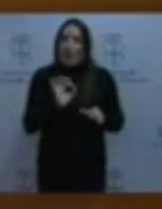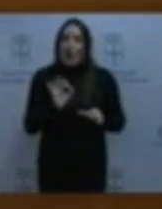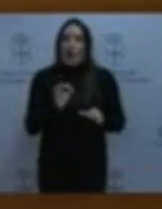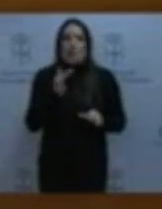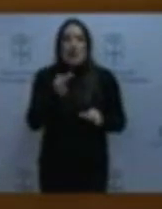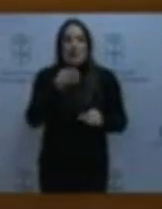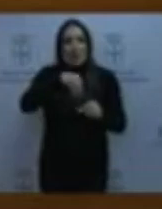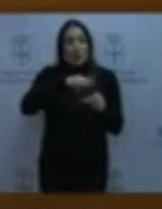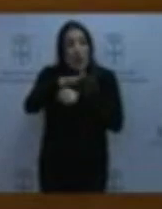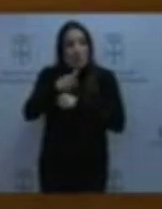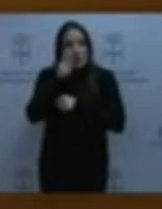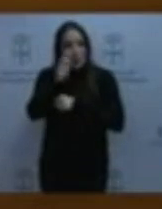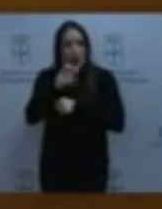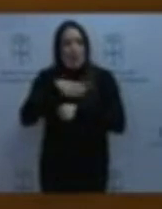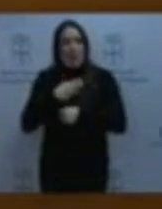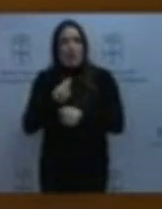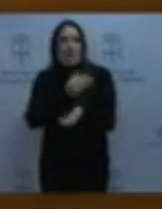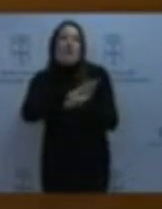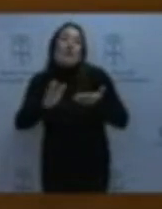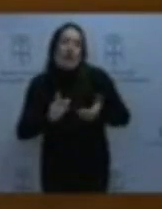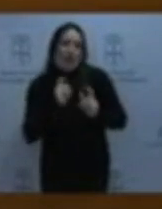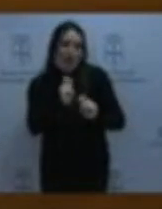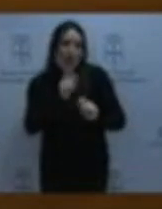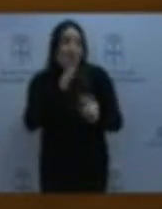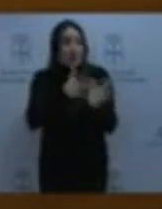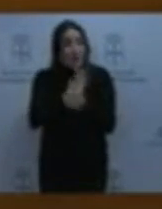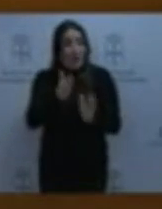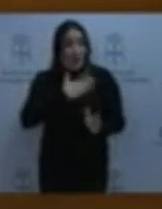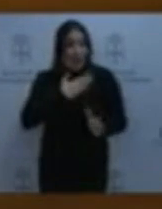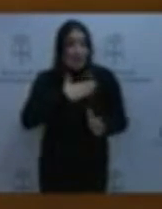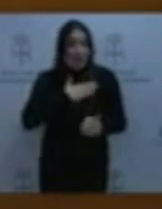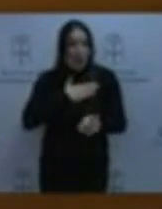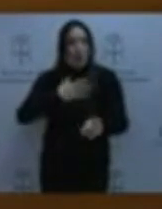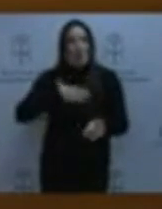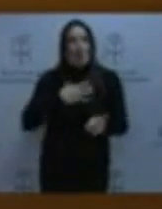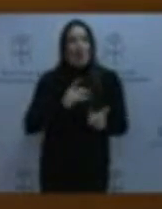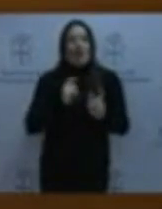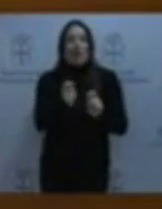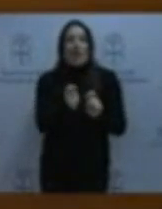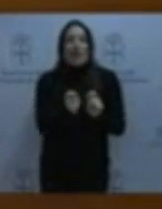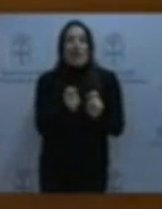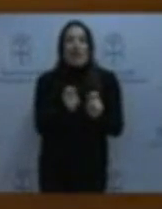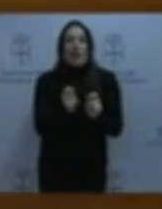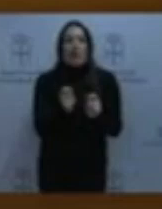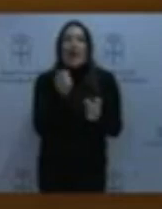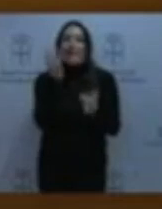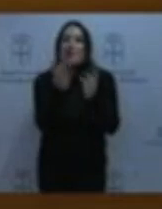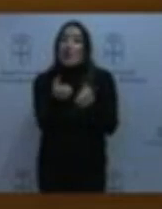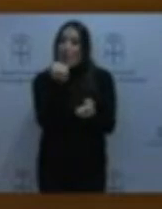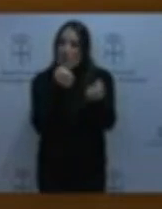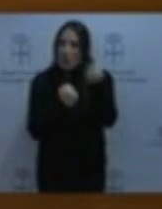ámbito rural, puede recibir una bonificación, porque lo que estás haciendo es convertir un patrimonio muerto en actividad económica. ¿Por qué no explorar ese